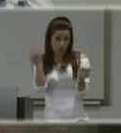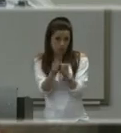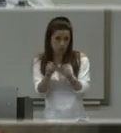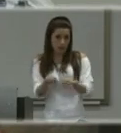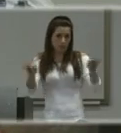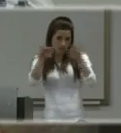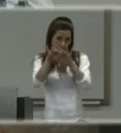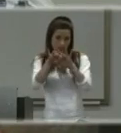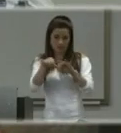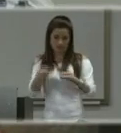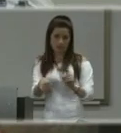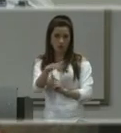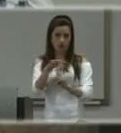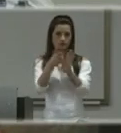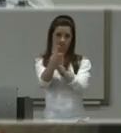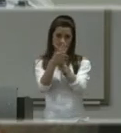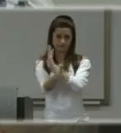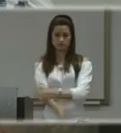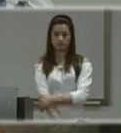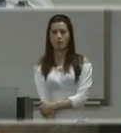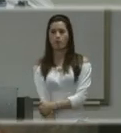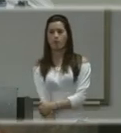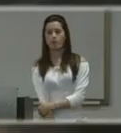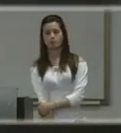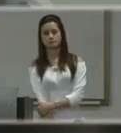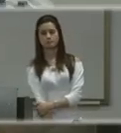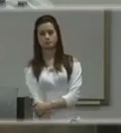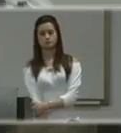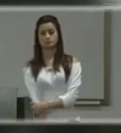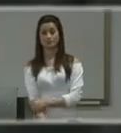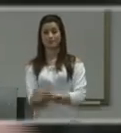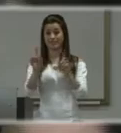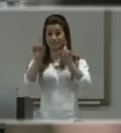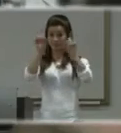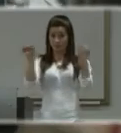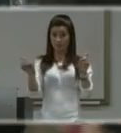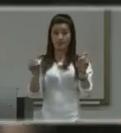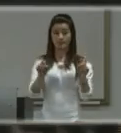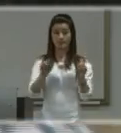en este contexto. Entonces, sobre el marco legal,